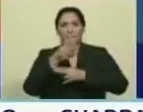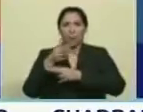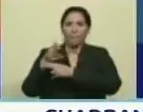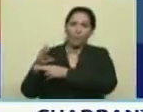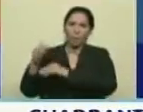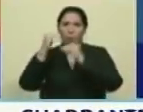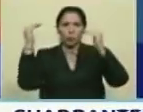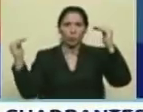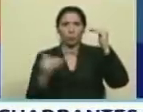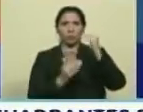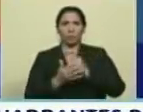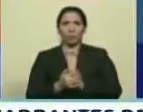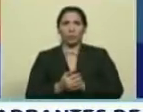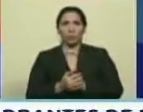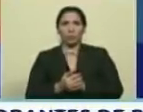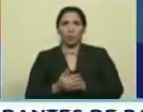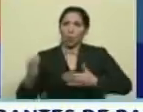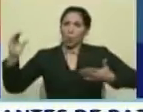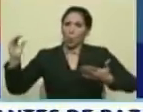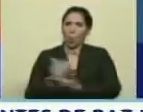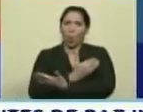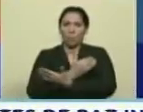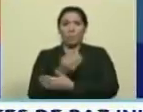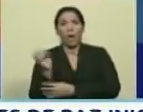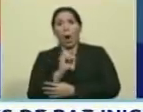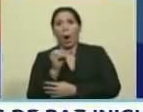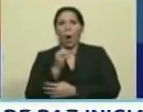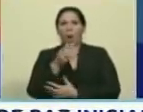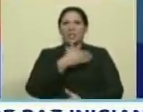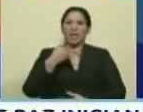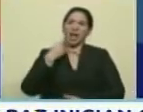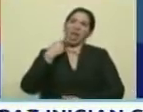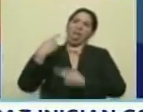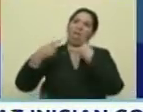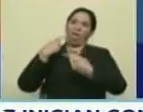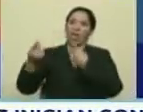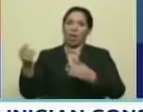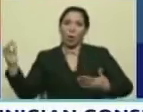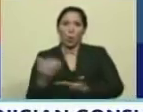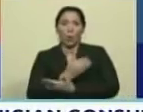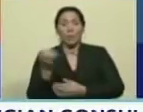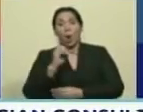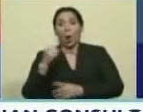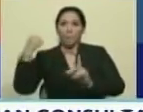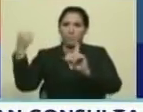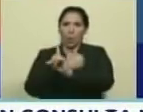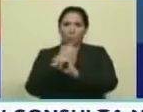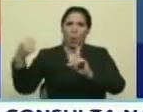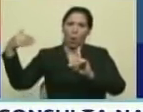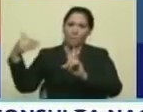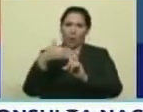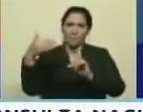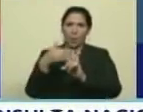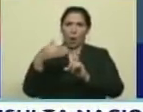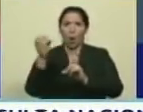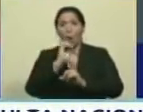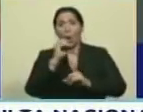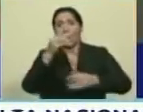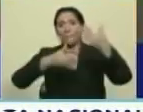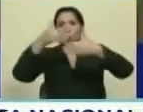subversión, los golpes o las amenazas de golpe, las amenazas que jamás terminan, el bloqueo que nunca